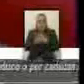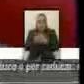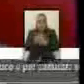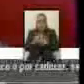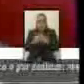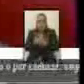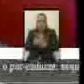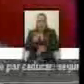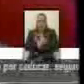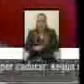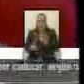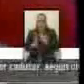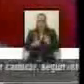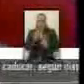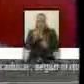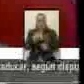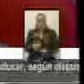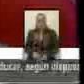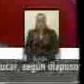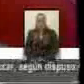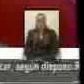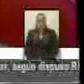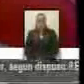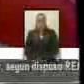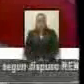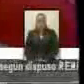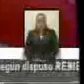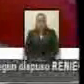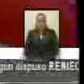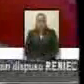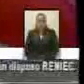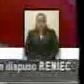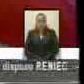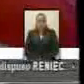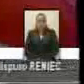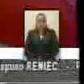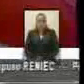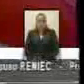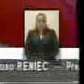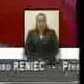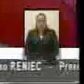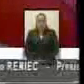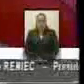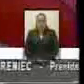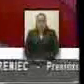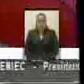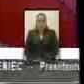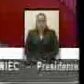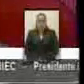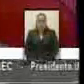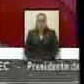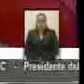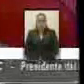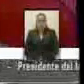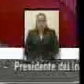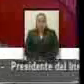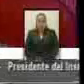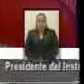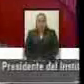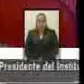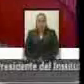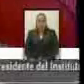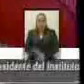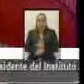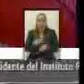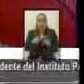todos los falsos dirigentes azucareros han venido a este Congreso, presidente. Hay un asesor, hermano de un director que inclusive trabaja de